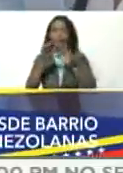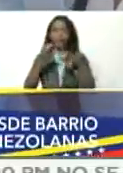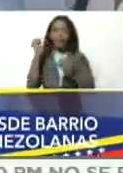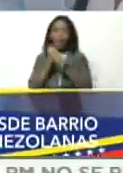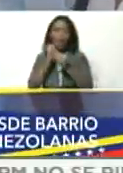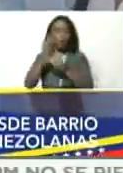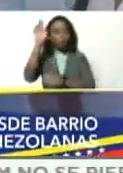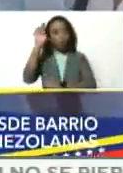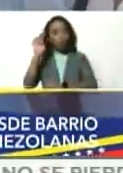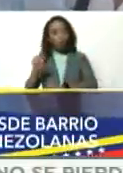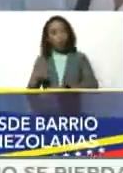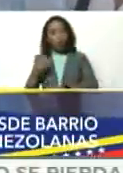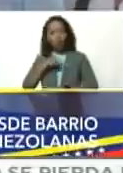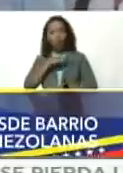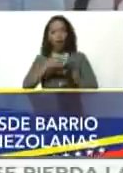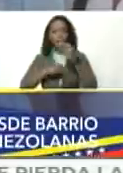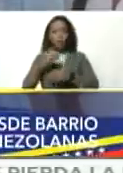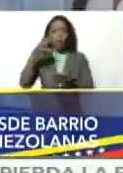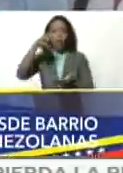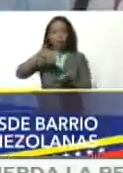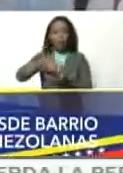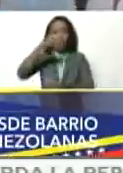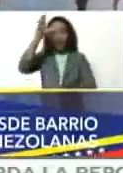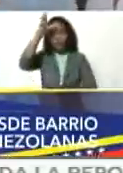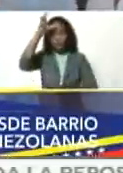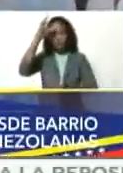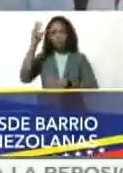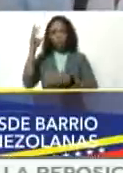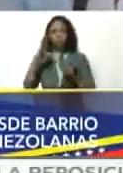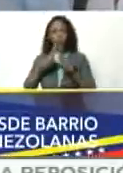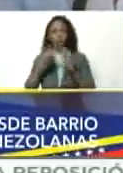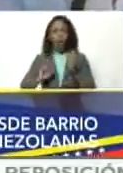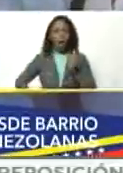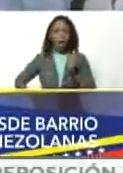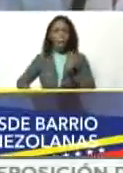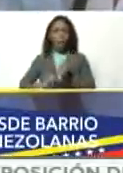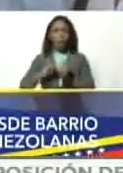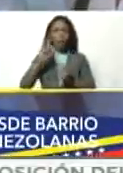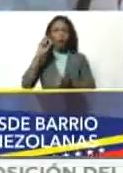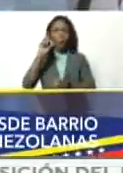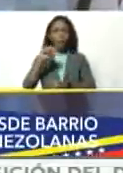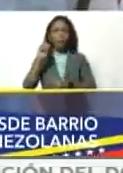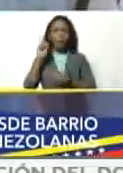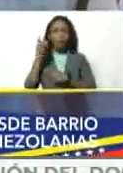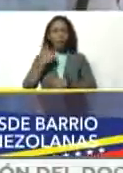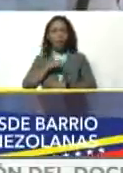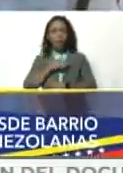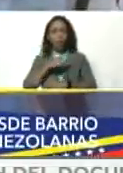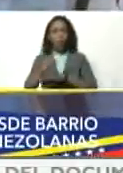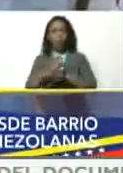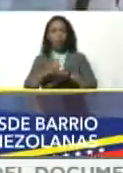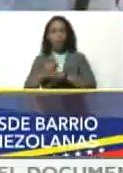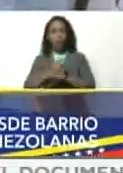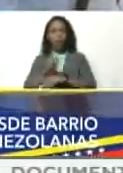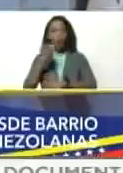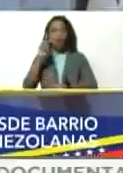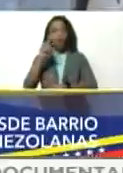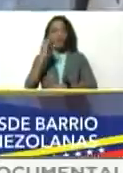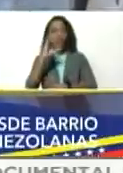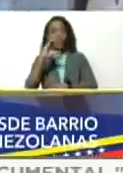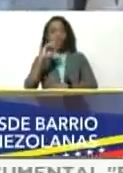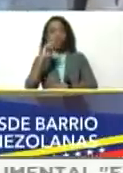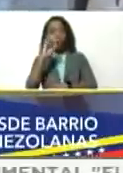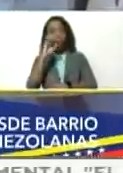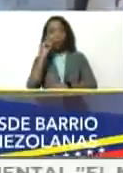día a día hacemos nosotros en el Estado Falcón, con todo el apoyo también, presidente, de nuestro gobernador Víctor Clark, que cada día